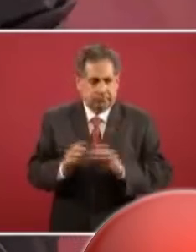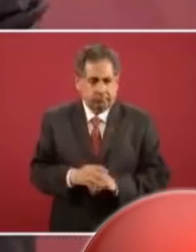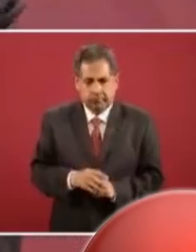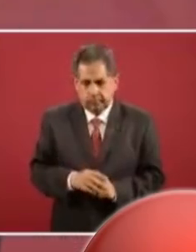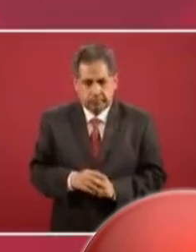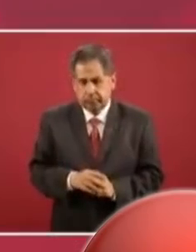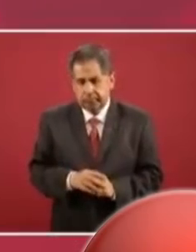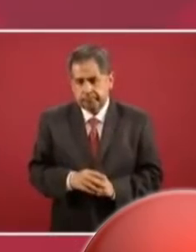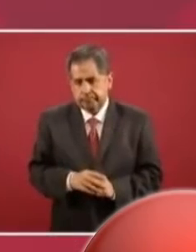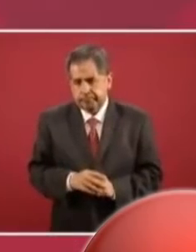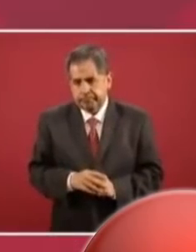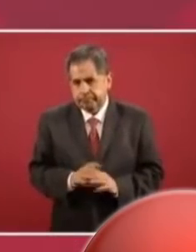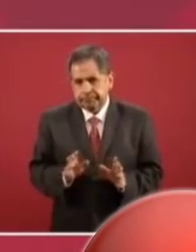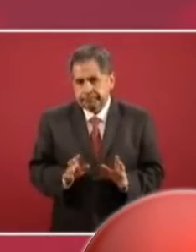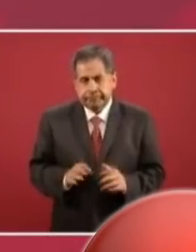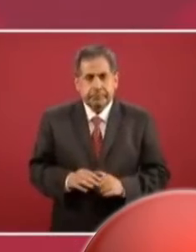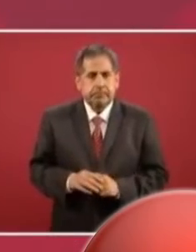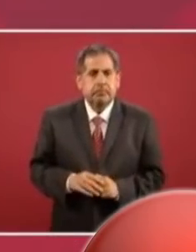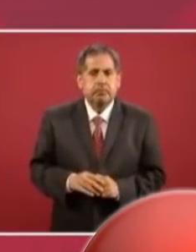cargar